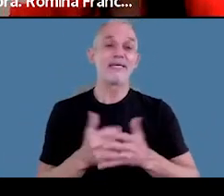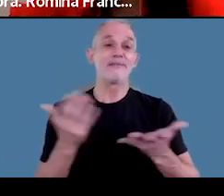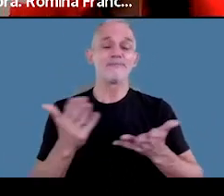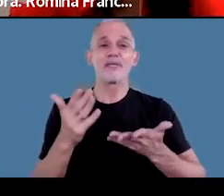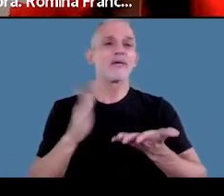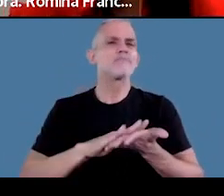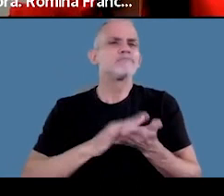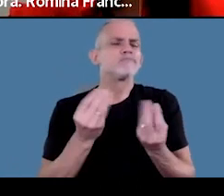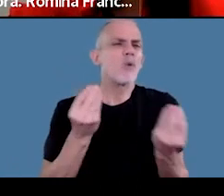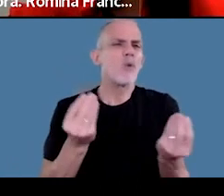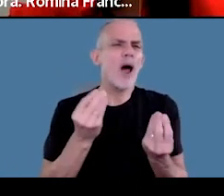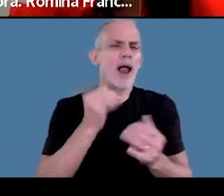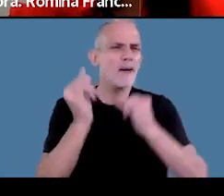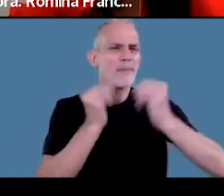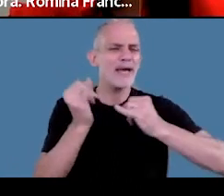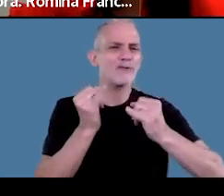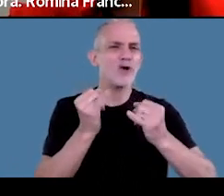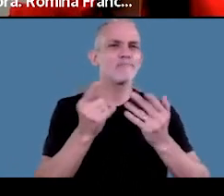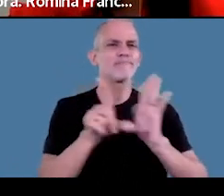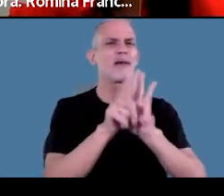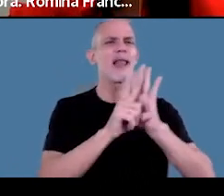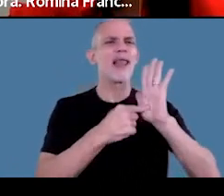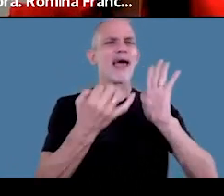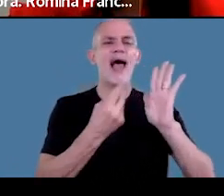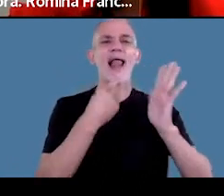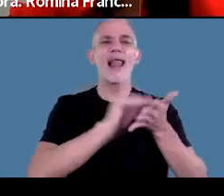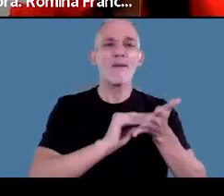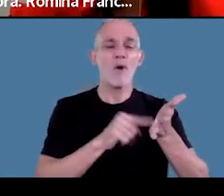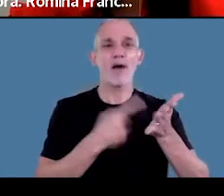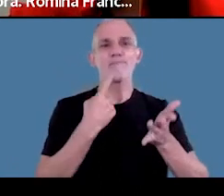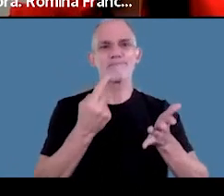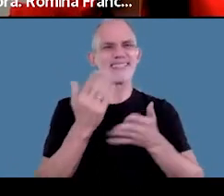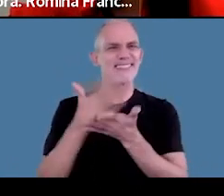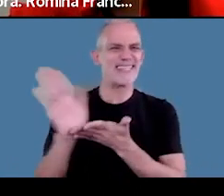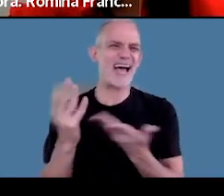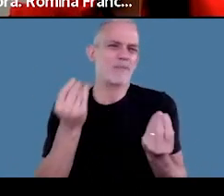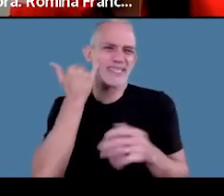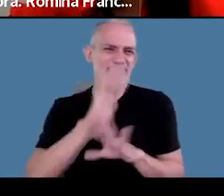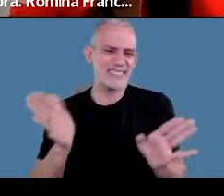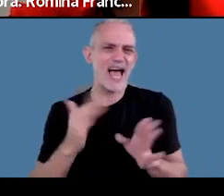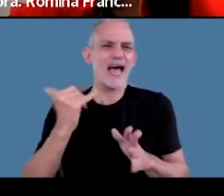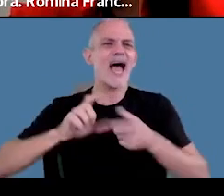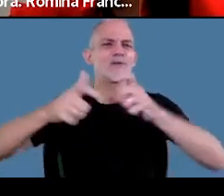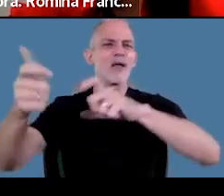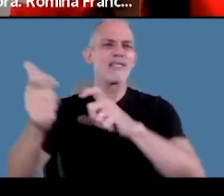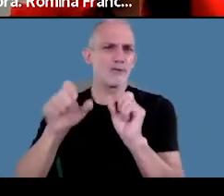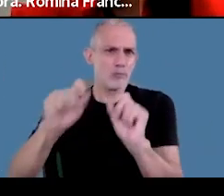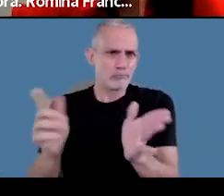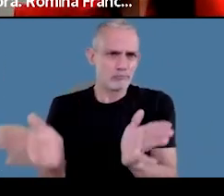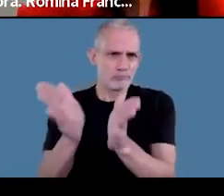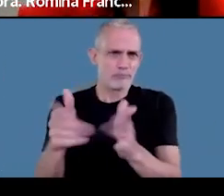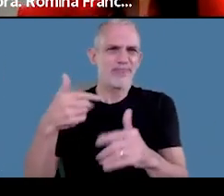fundamento también teórico-jurídico es que también se excluyen porque ya tienen una actualización propia